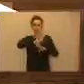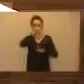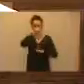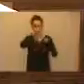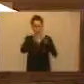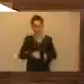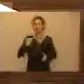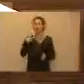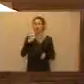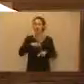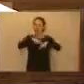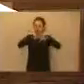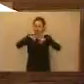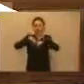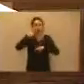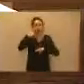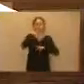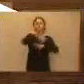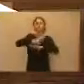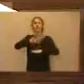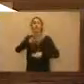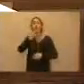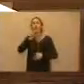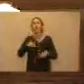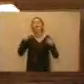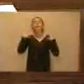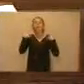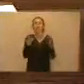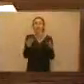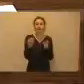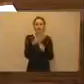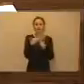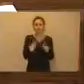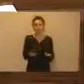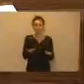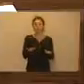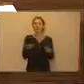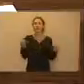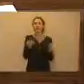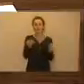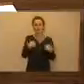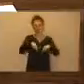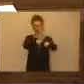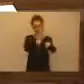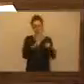presidencia. Tendría que revisar los cargos, tendría que entenderse qué está pasando, ¿no? Ustedes son los que deben hacerlo.